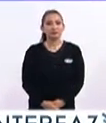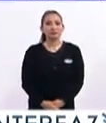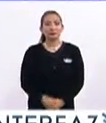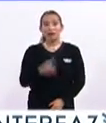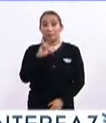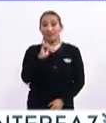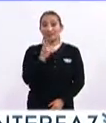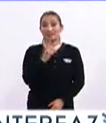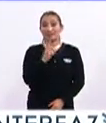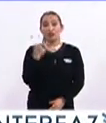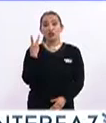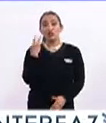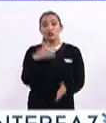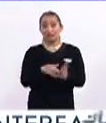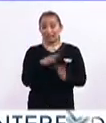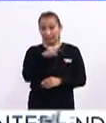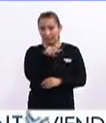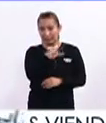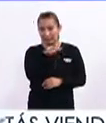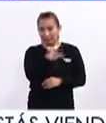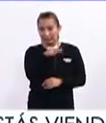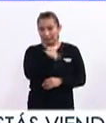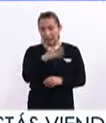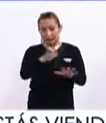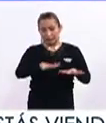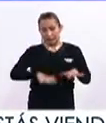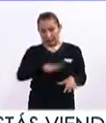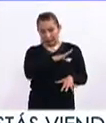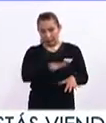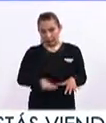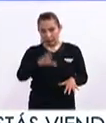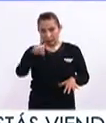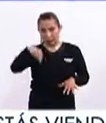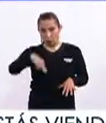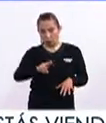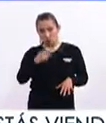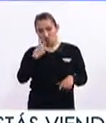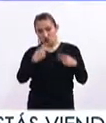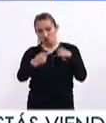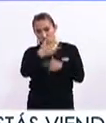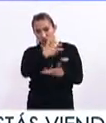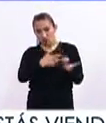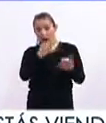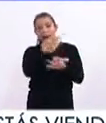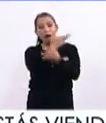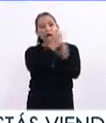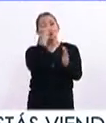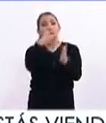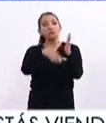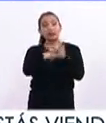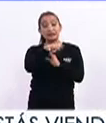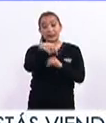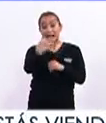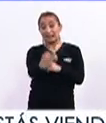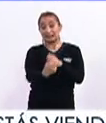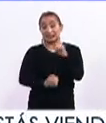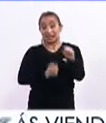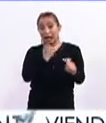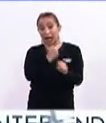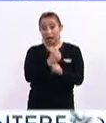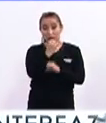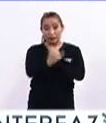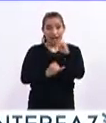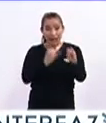El 20 de diciembre de 2017, la Asamblea General de las Naciones Unidas proclamó al 2019 como el